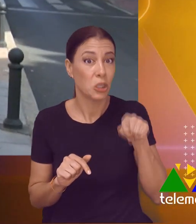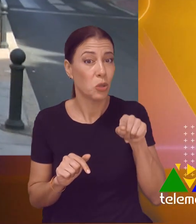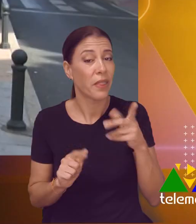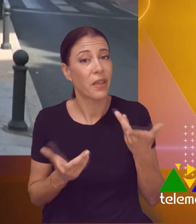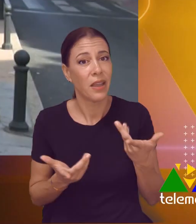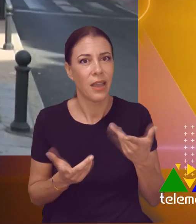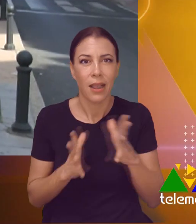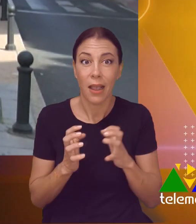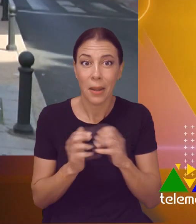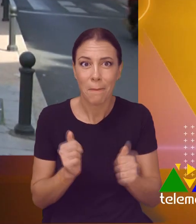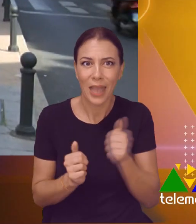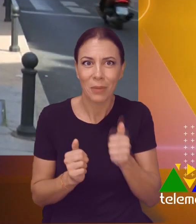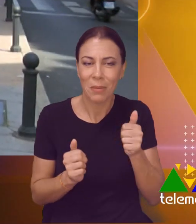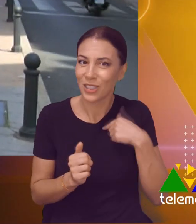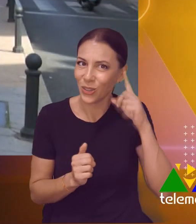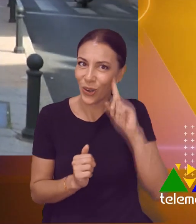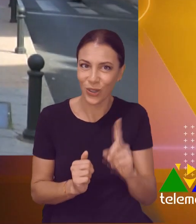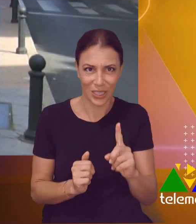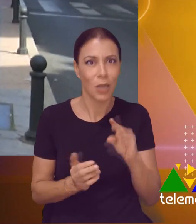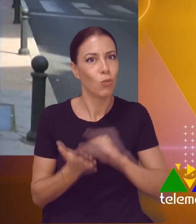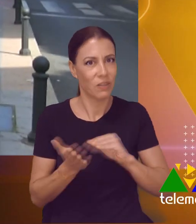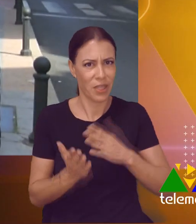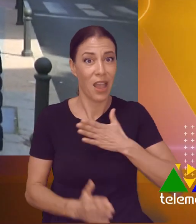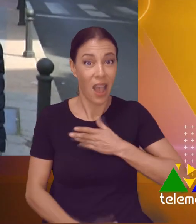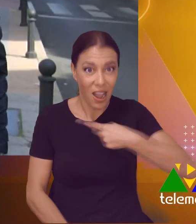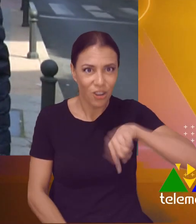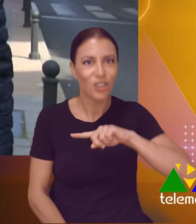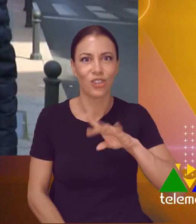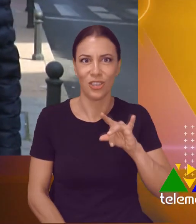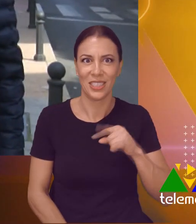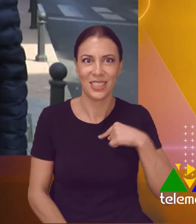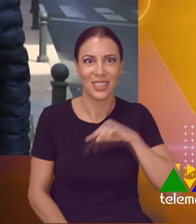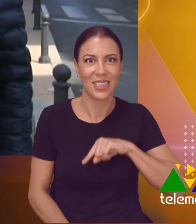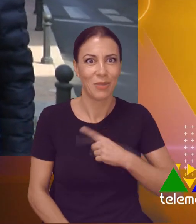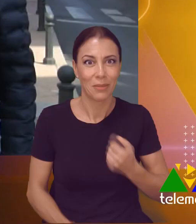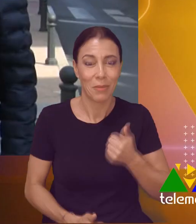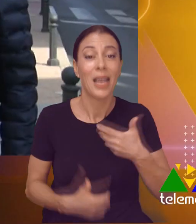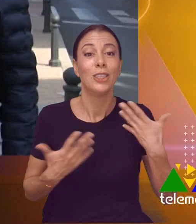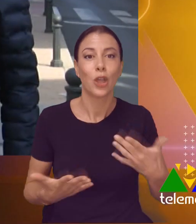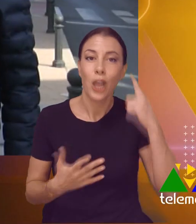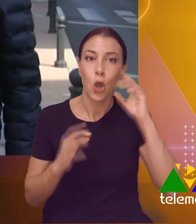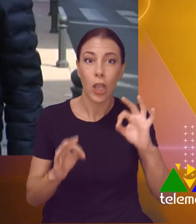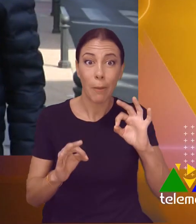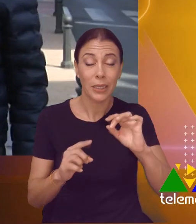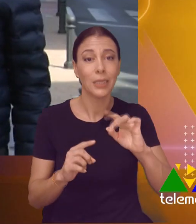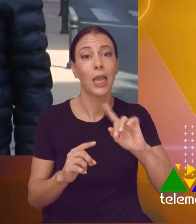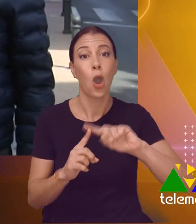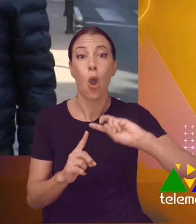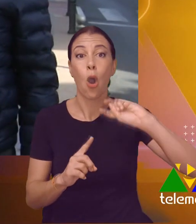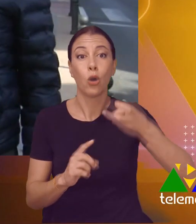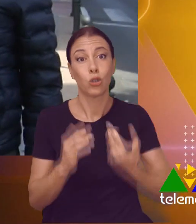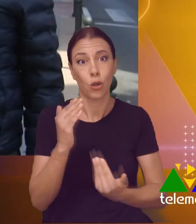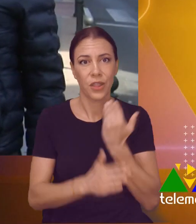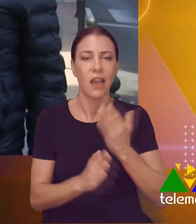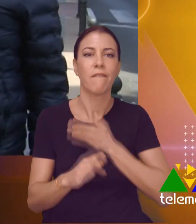como nos suele pasar a nosotros. Nos vamos a ir, el próximo día estaremos lógicamente conociendo otro barrio también, que tenemos todavía